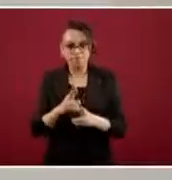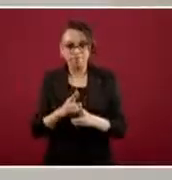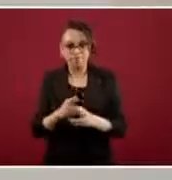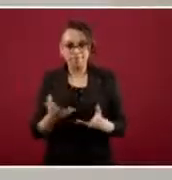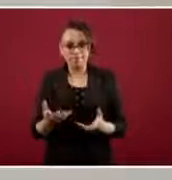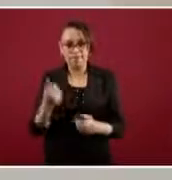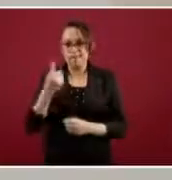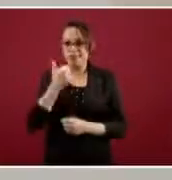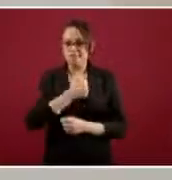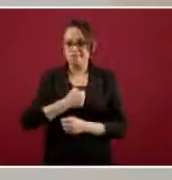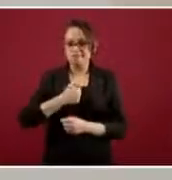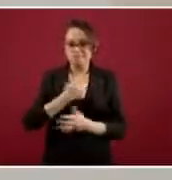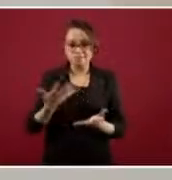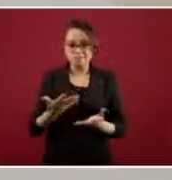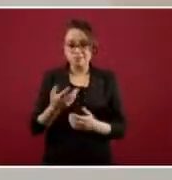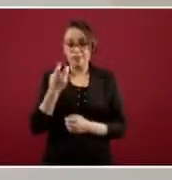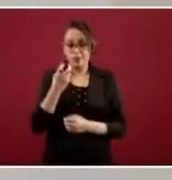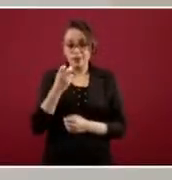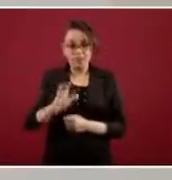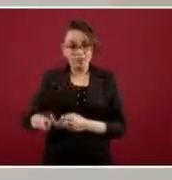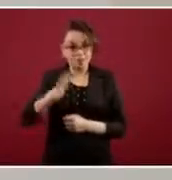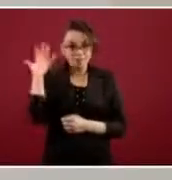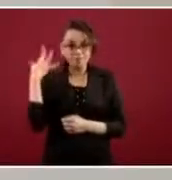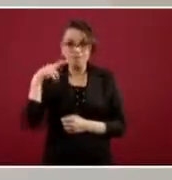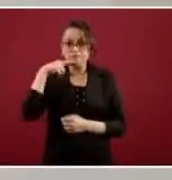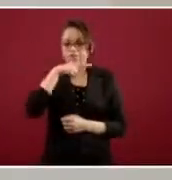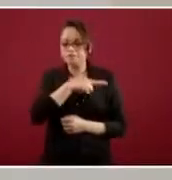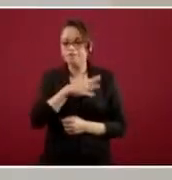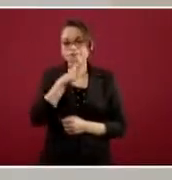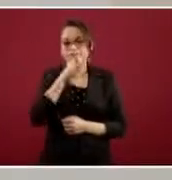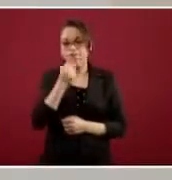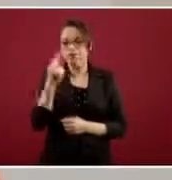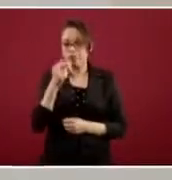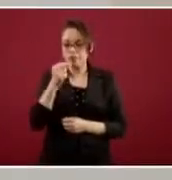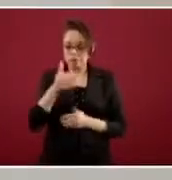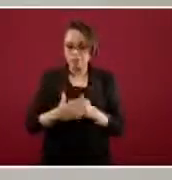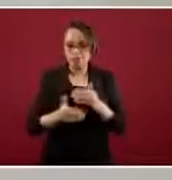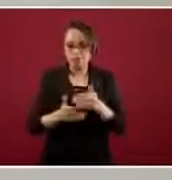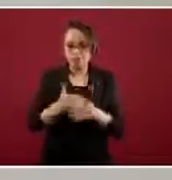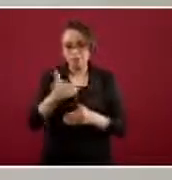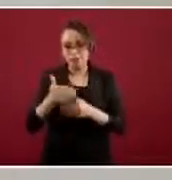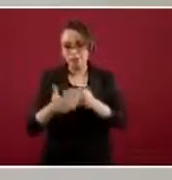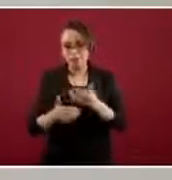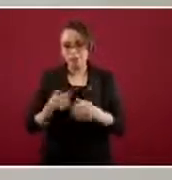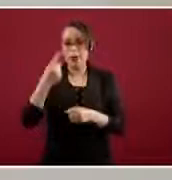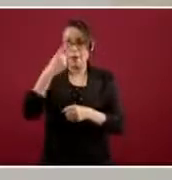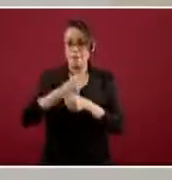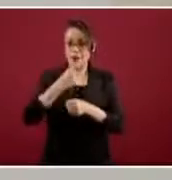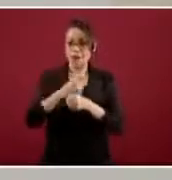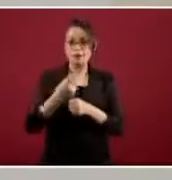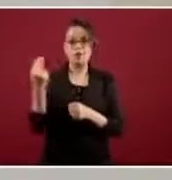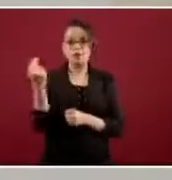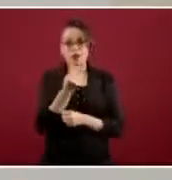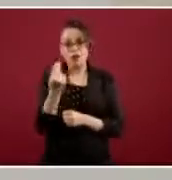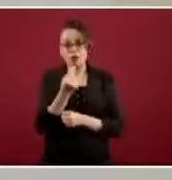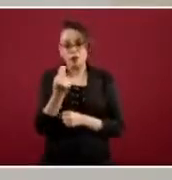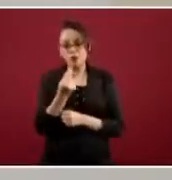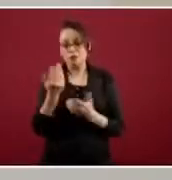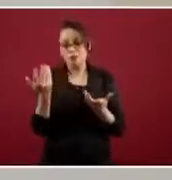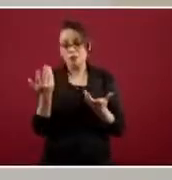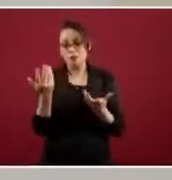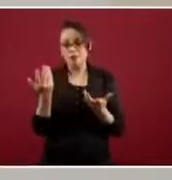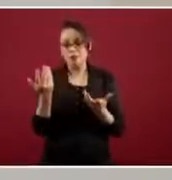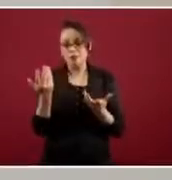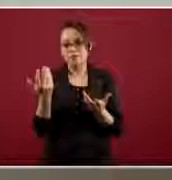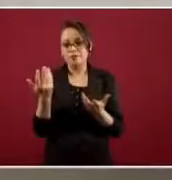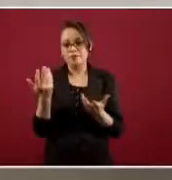desafortunadamente no es un proceso rápido. Lo más probable es que primero acabe la epidemia, la pandemia, antes